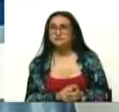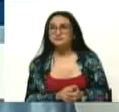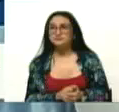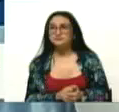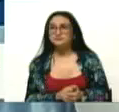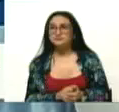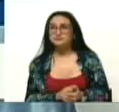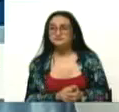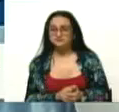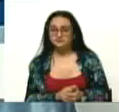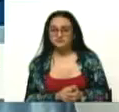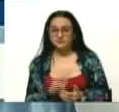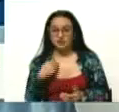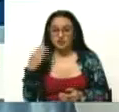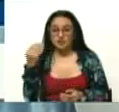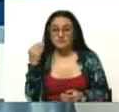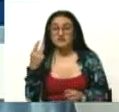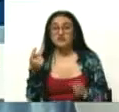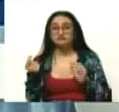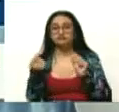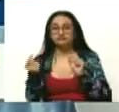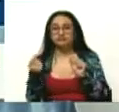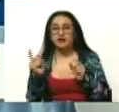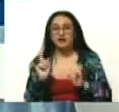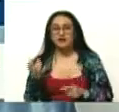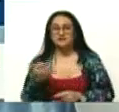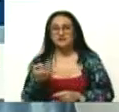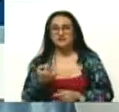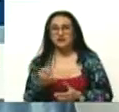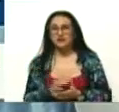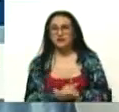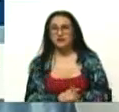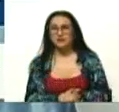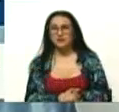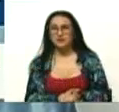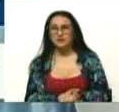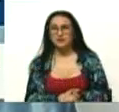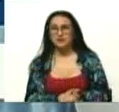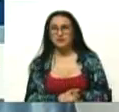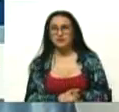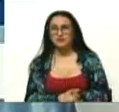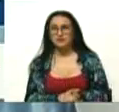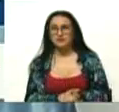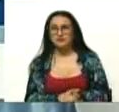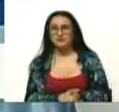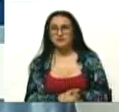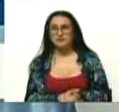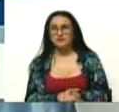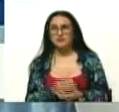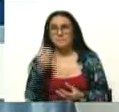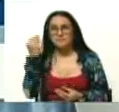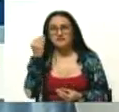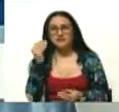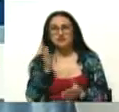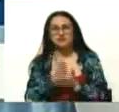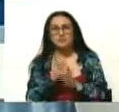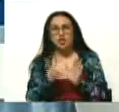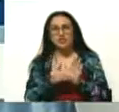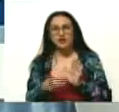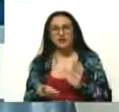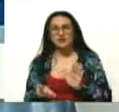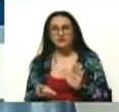Yo creo que el debate es necesario, pensando siempre en los derechos